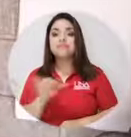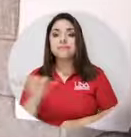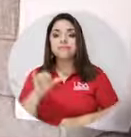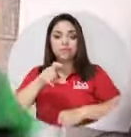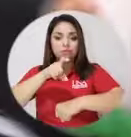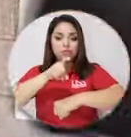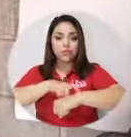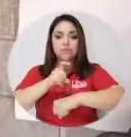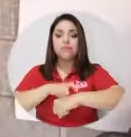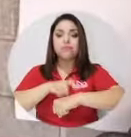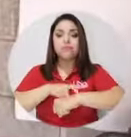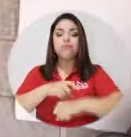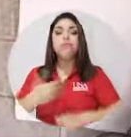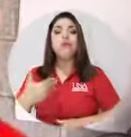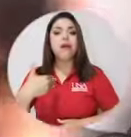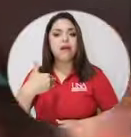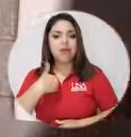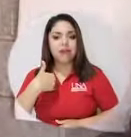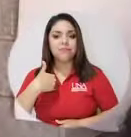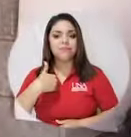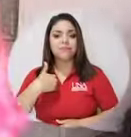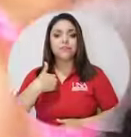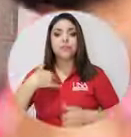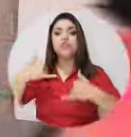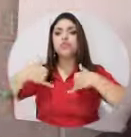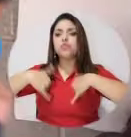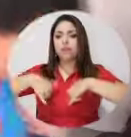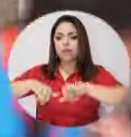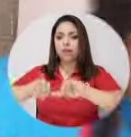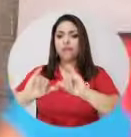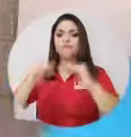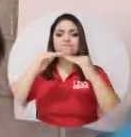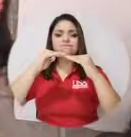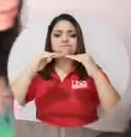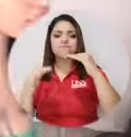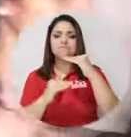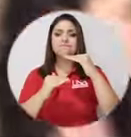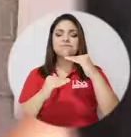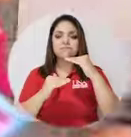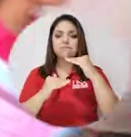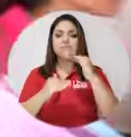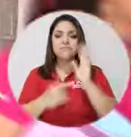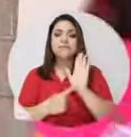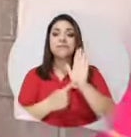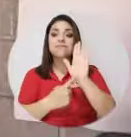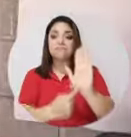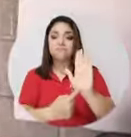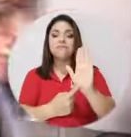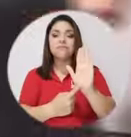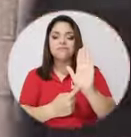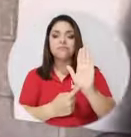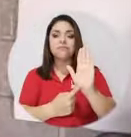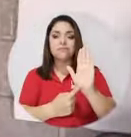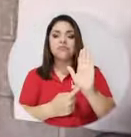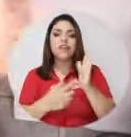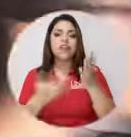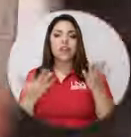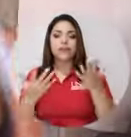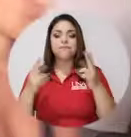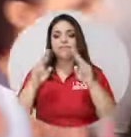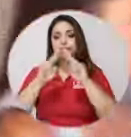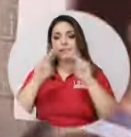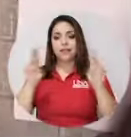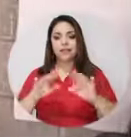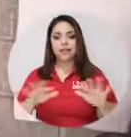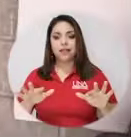tiempo que tenemos todavía desigualdades que se reflejan también a nivel de brecha digital,